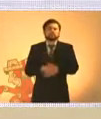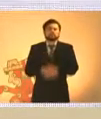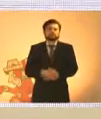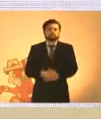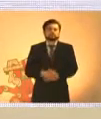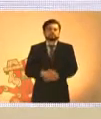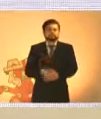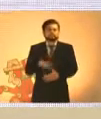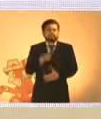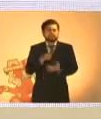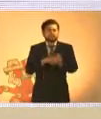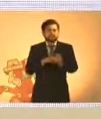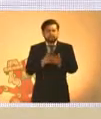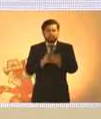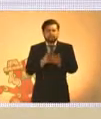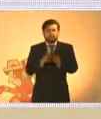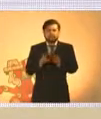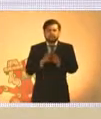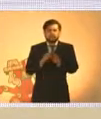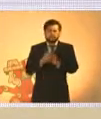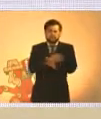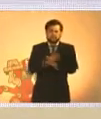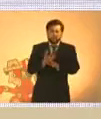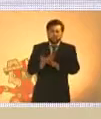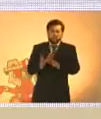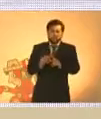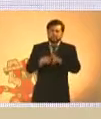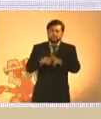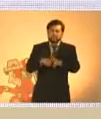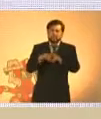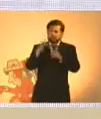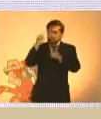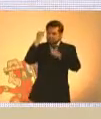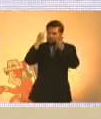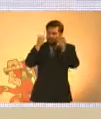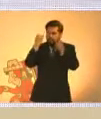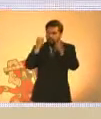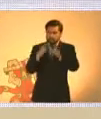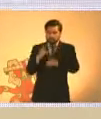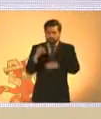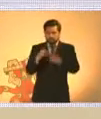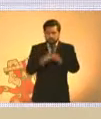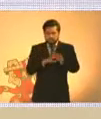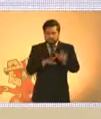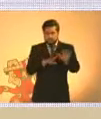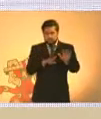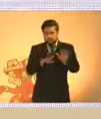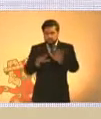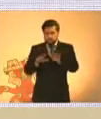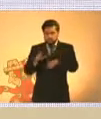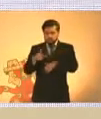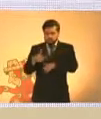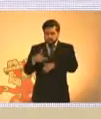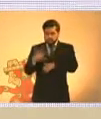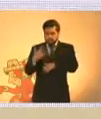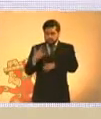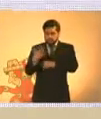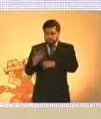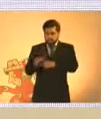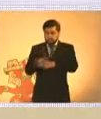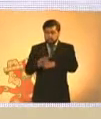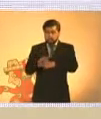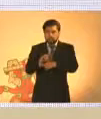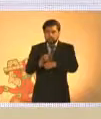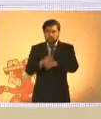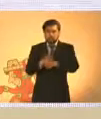y como germina la idea pero claro se acaba en 1810 la segunda se titula los